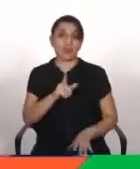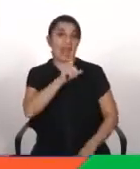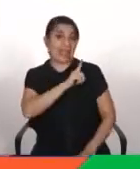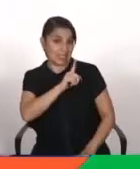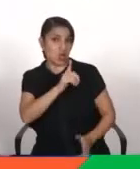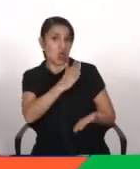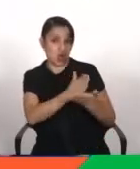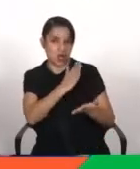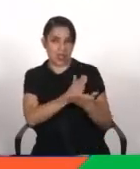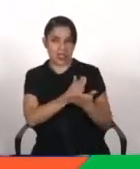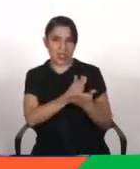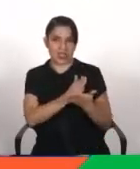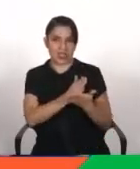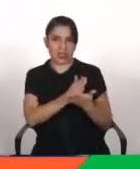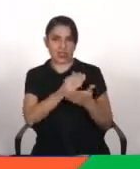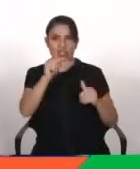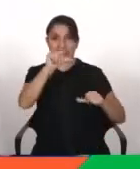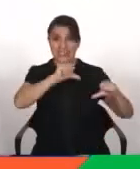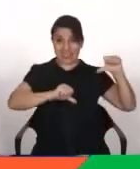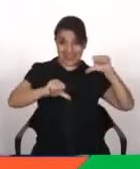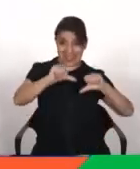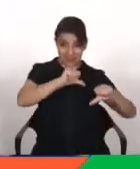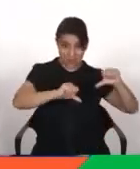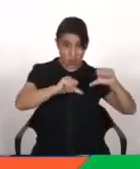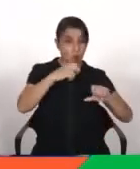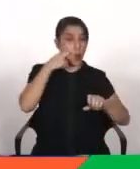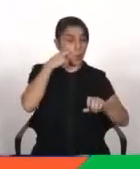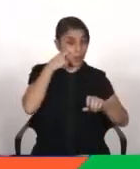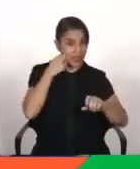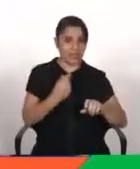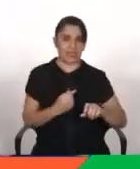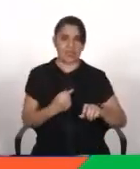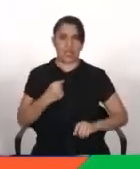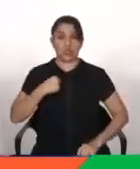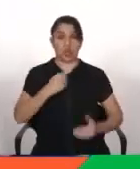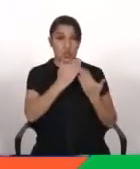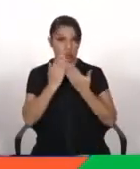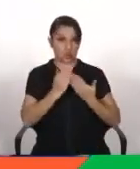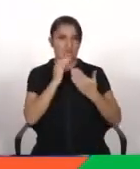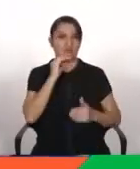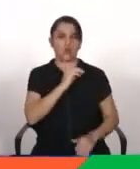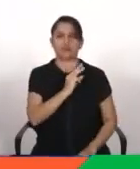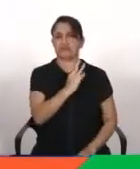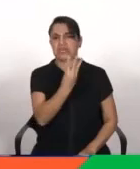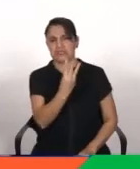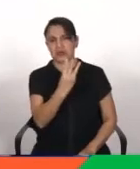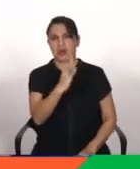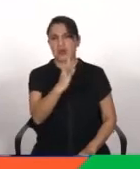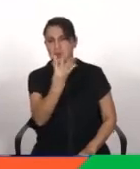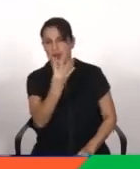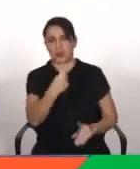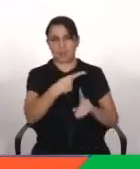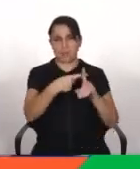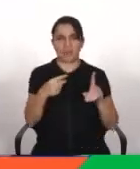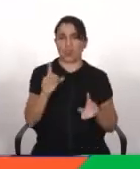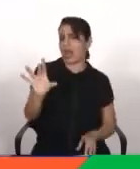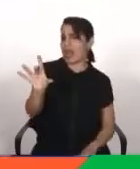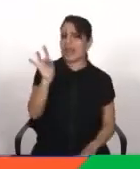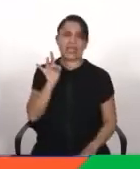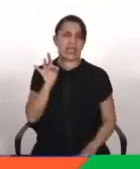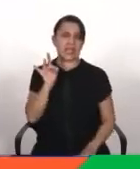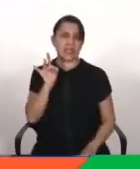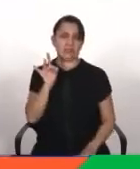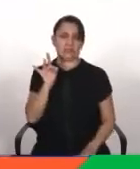colegios científico-humanistas, y en tercero o cuarto medio algunos colegios te hacen elegir entre elegir un